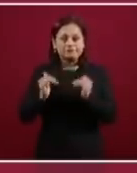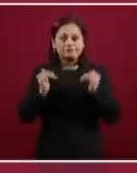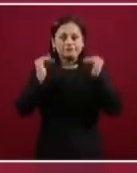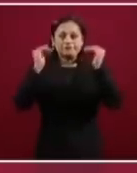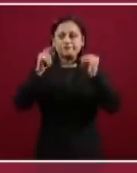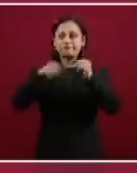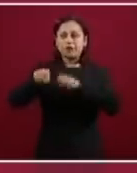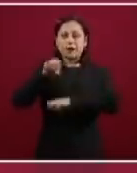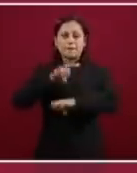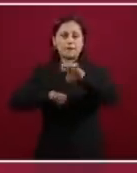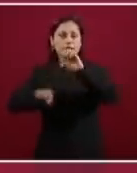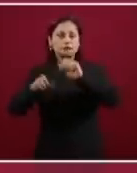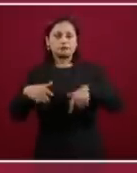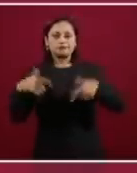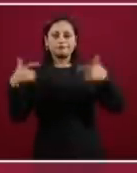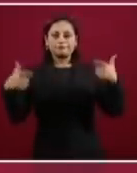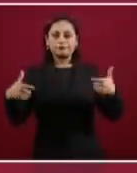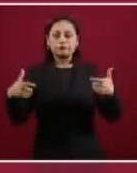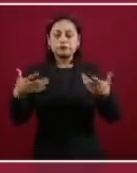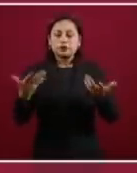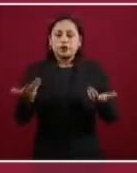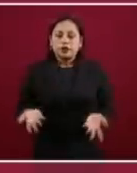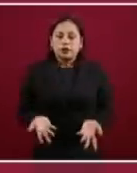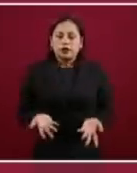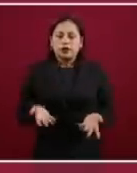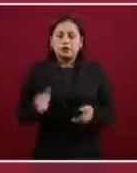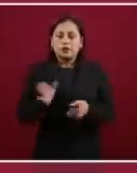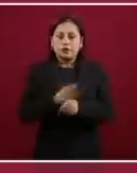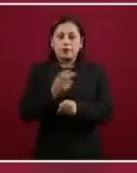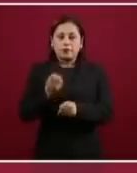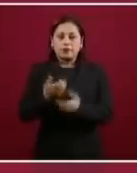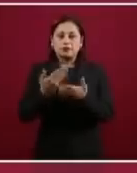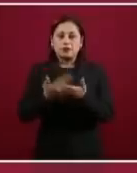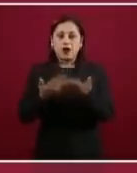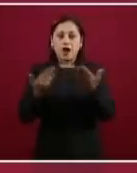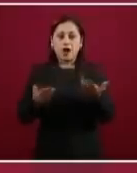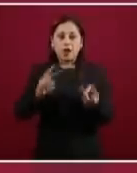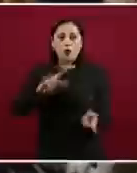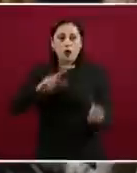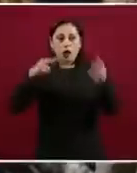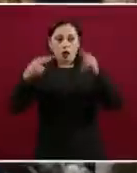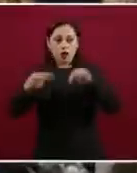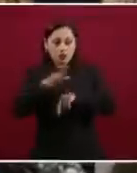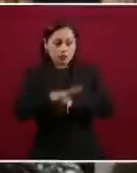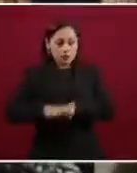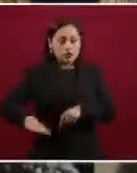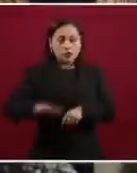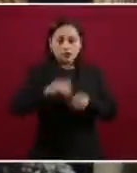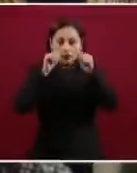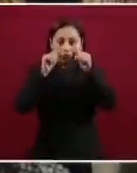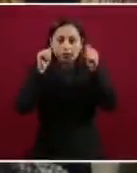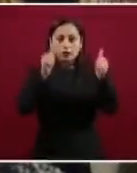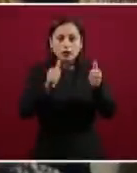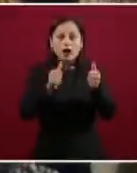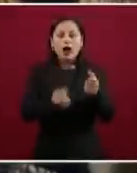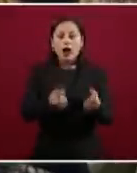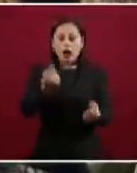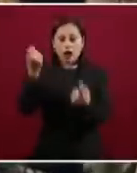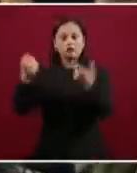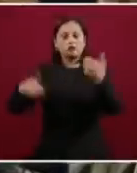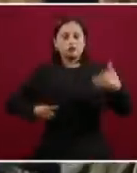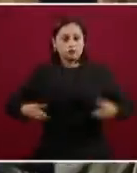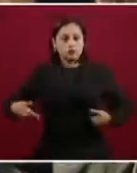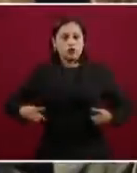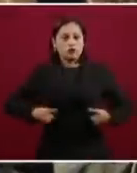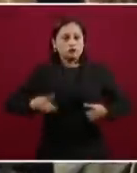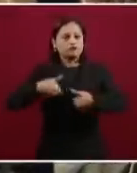Ahora es otra cosa. Entonces, por eso toda esta inconformidad, pero qué bueno que se genere este debate para ir aclarando